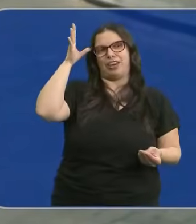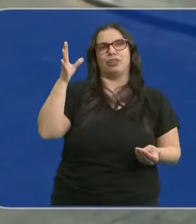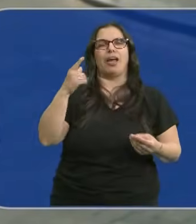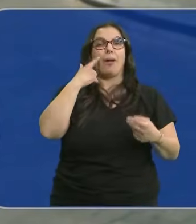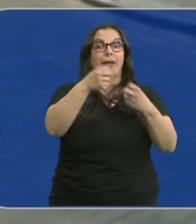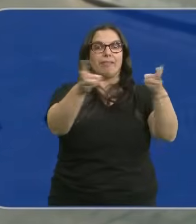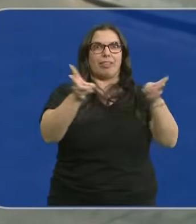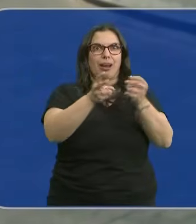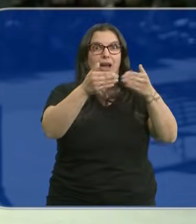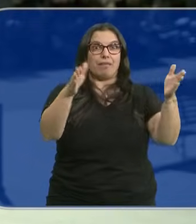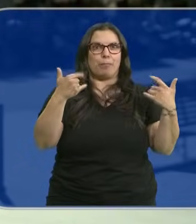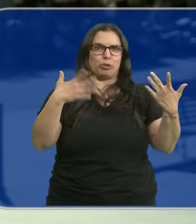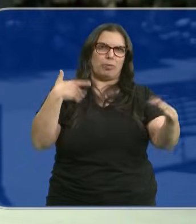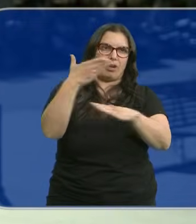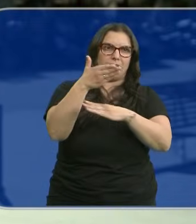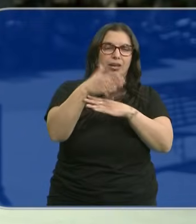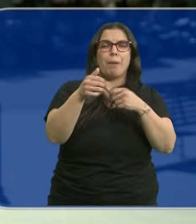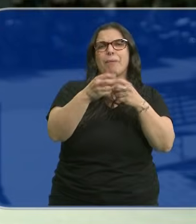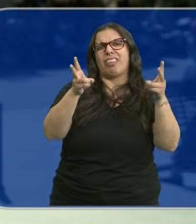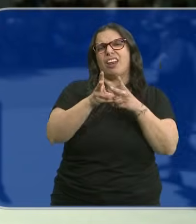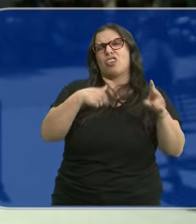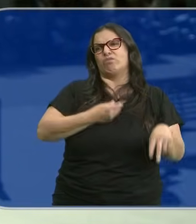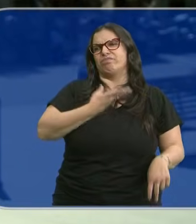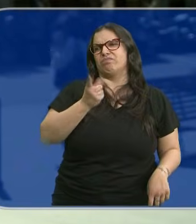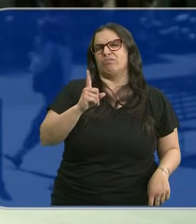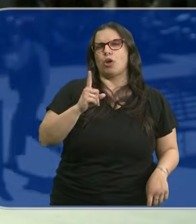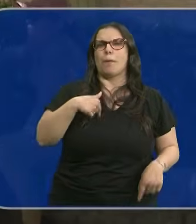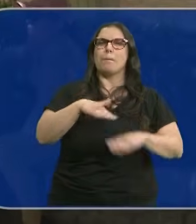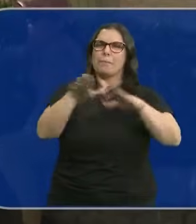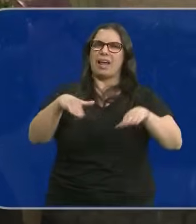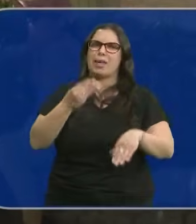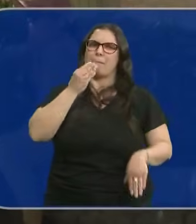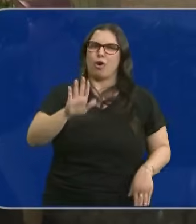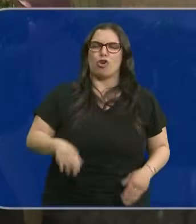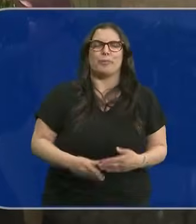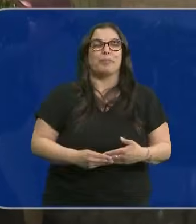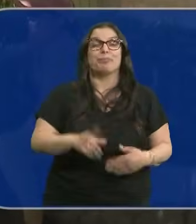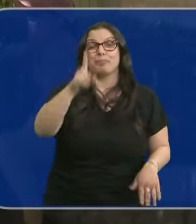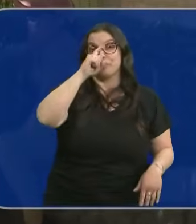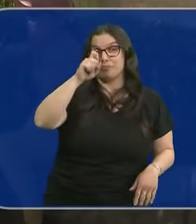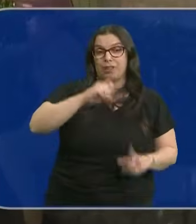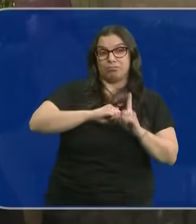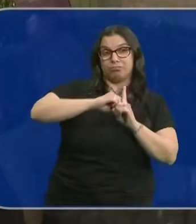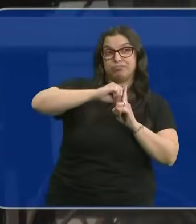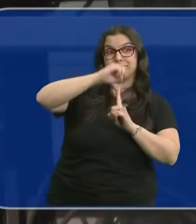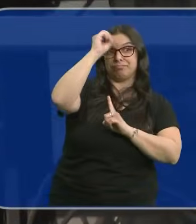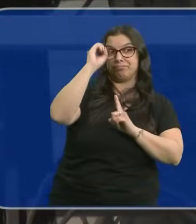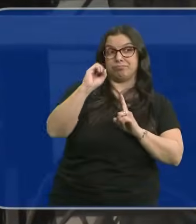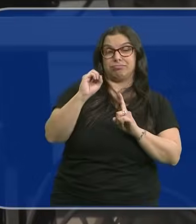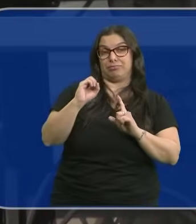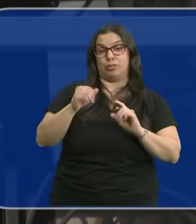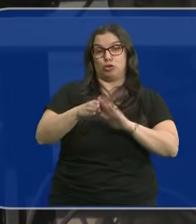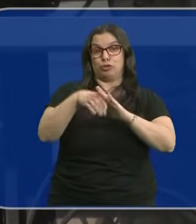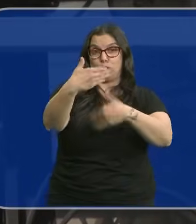la piscina pronto y puedo ir. Piscina, bueno, no soy muy de piscina, pero la playa mejor. Y recuerden que esta subida no ha hecho más que